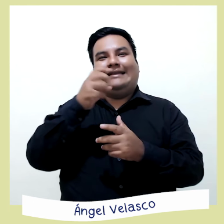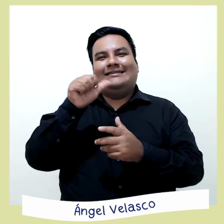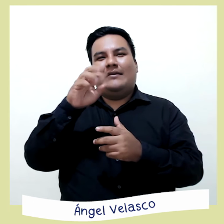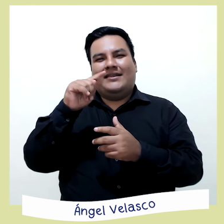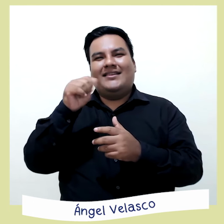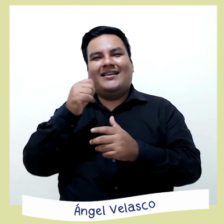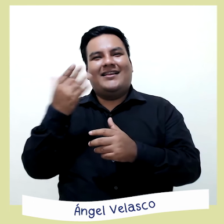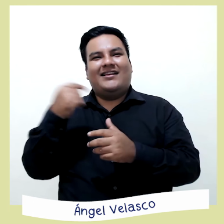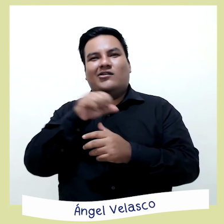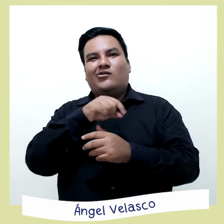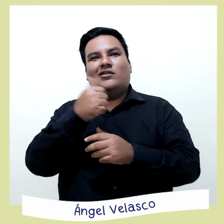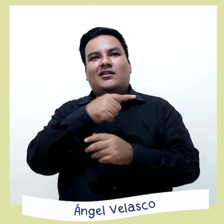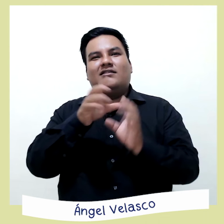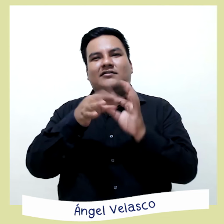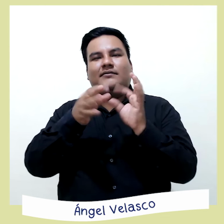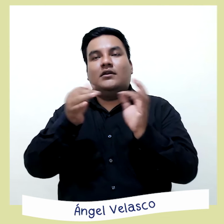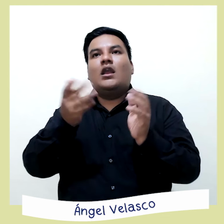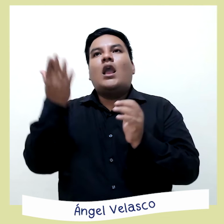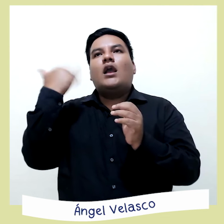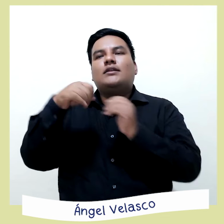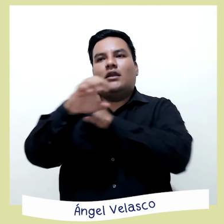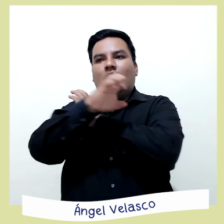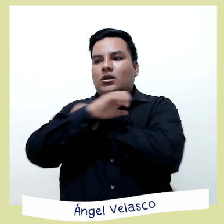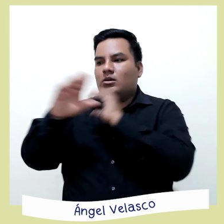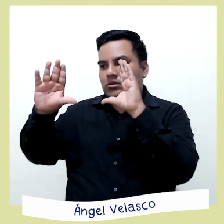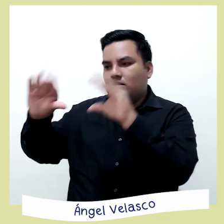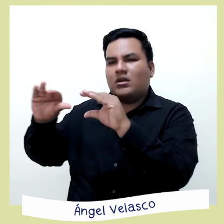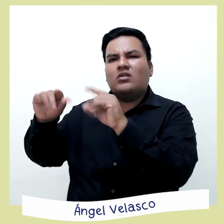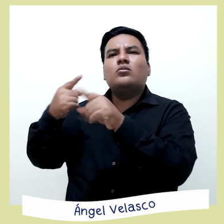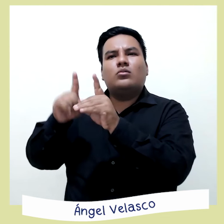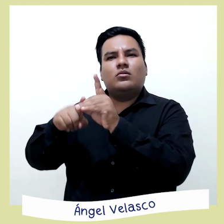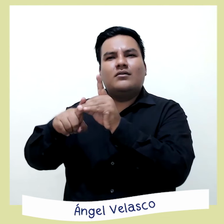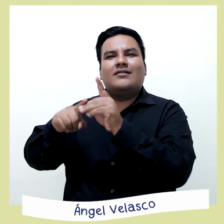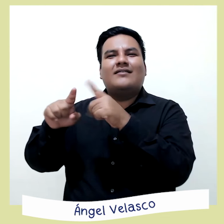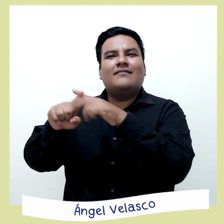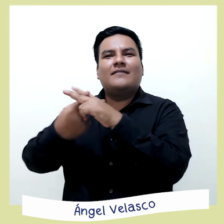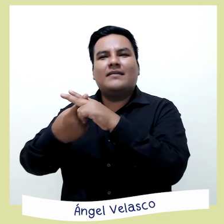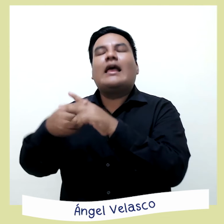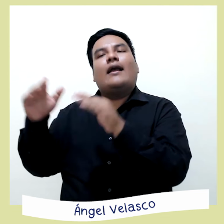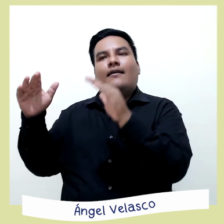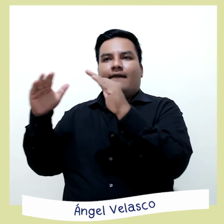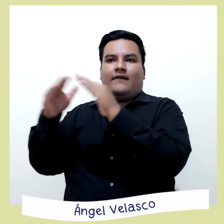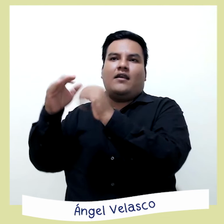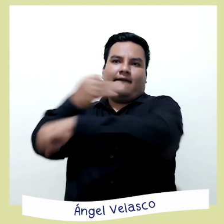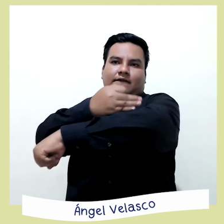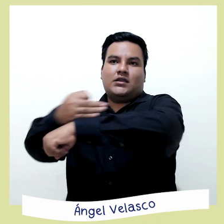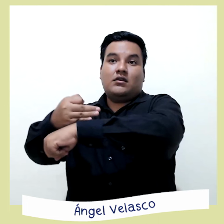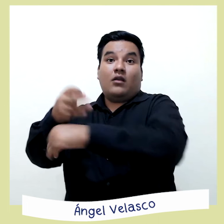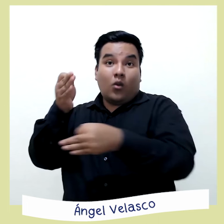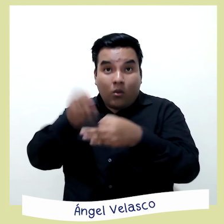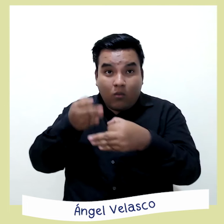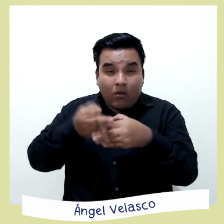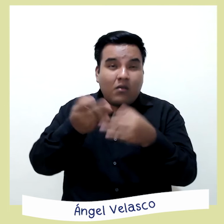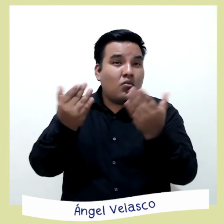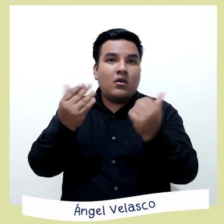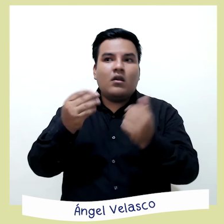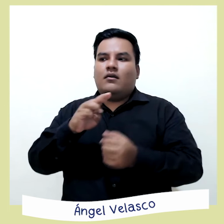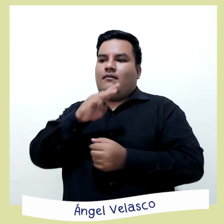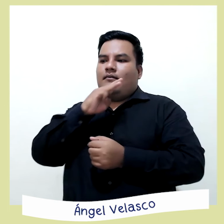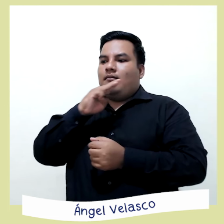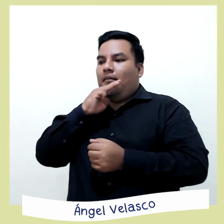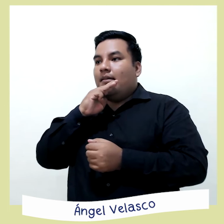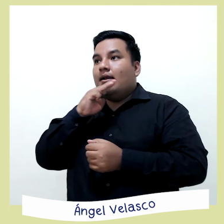del conocimiento que señalaba Samantha, de que si antes la educación se partía de